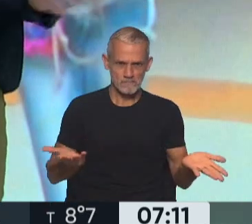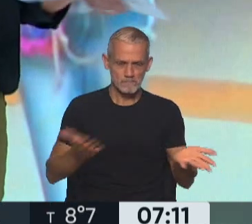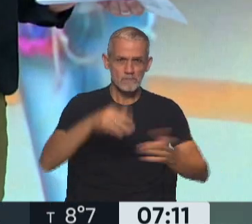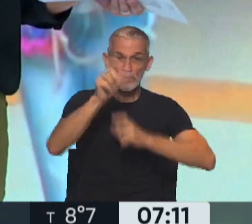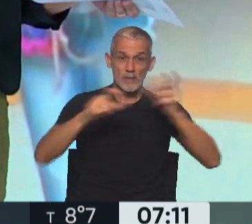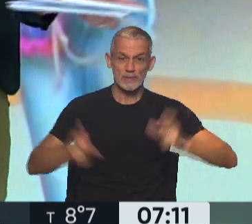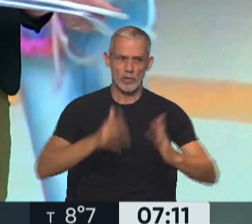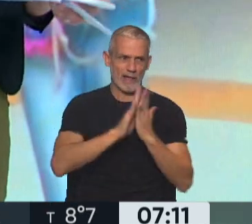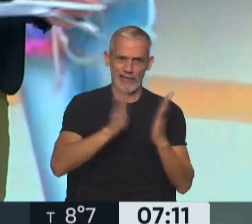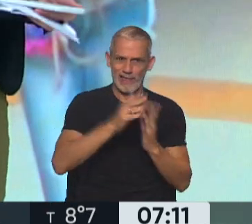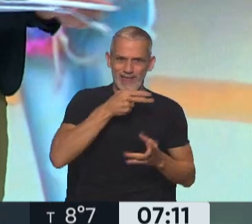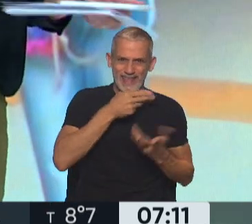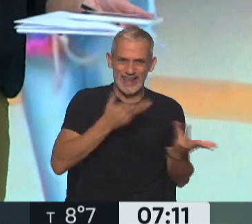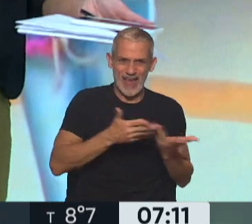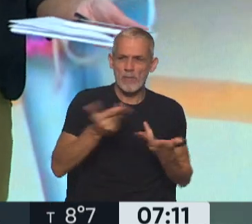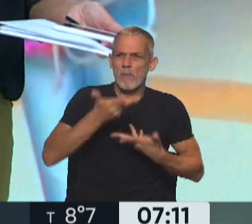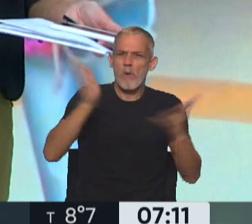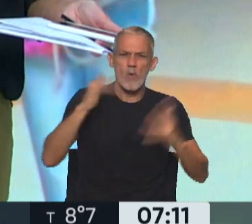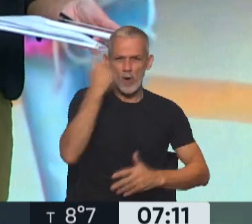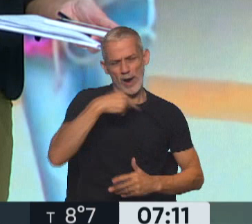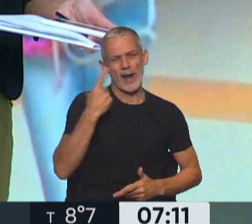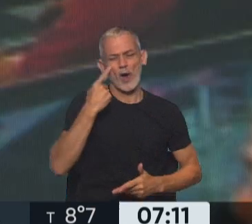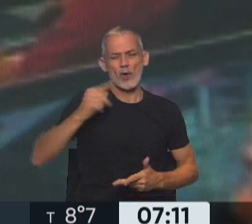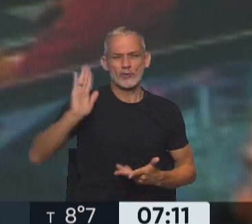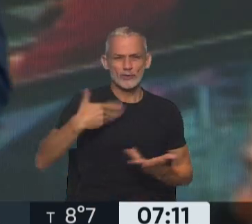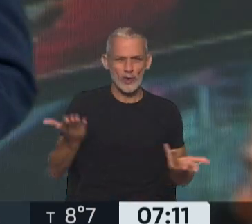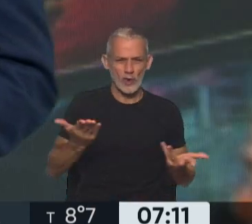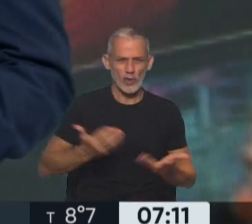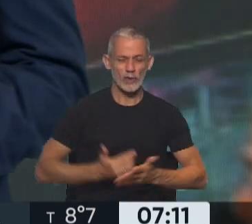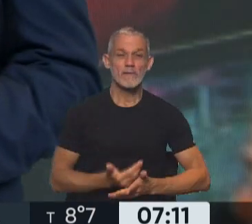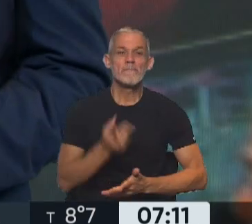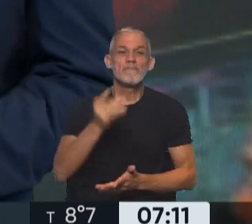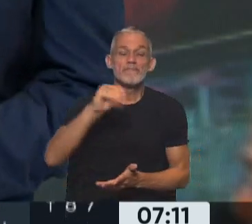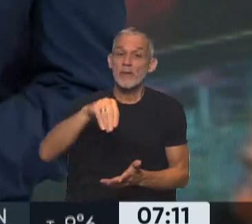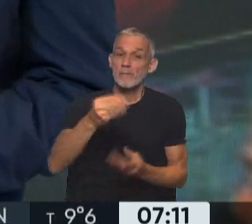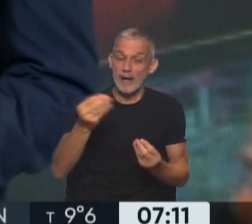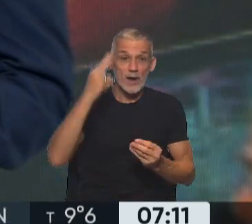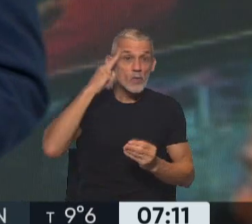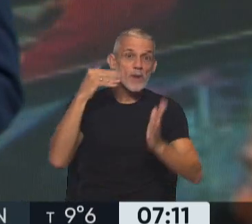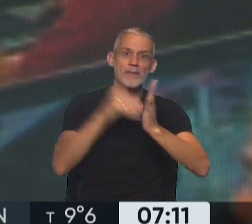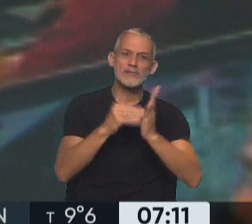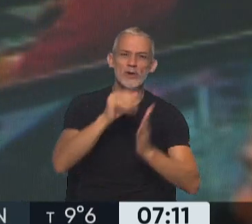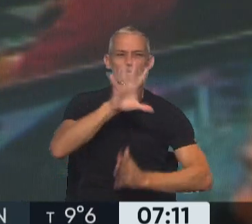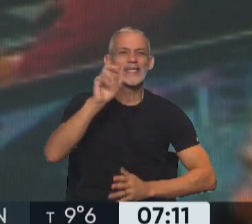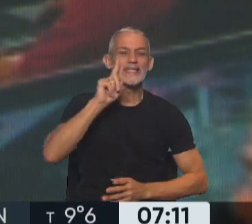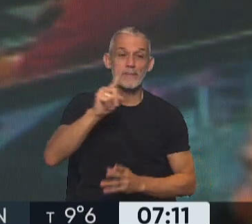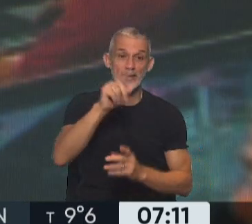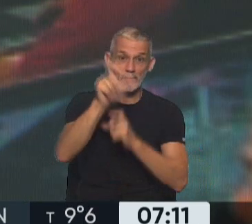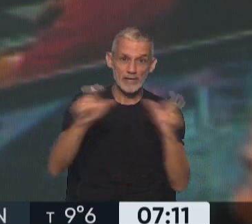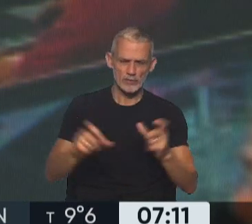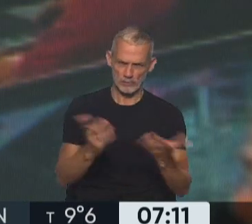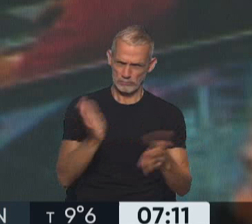son públicas, cuyo rostro es fácilmente identificable? No, pero además de esto, tenemos que entender que 9,5 millones de personas es casi